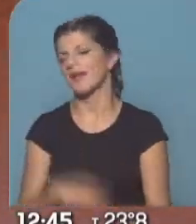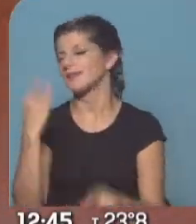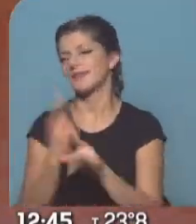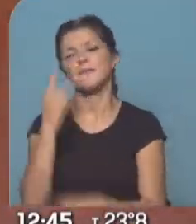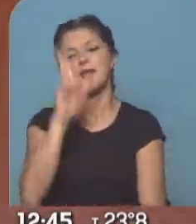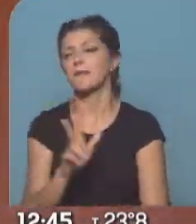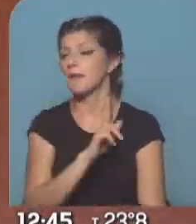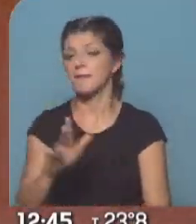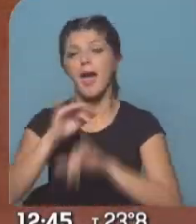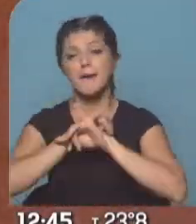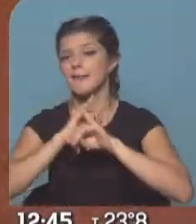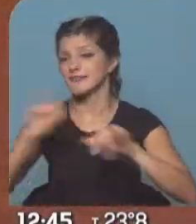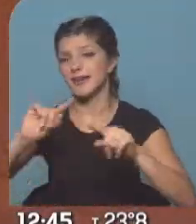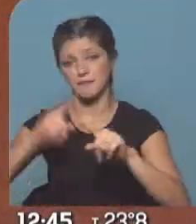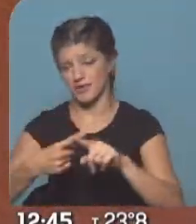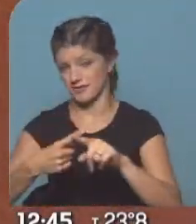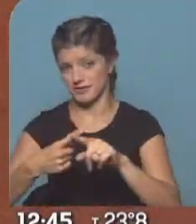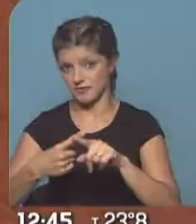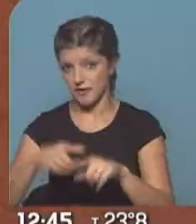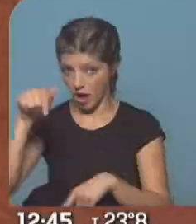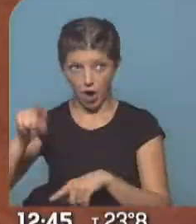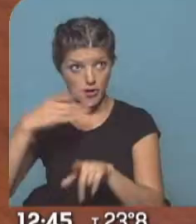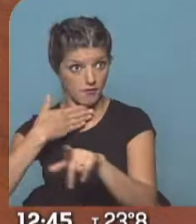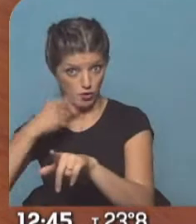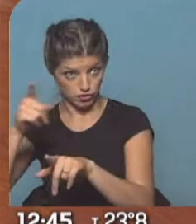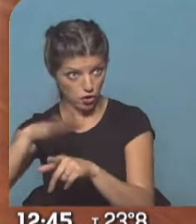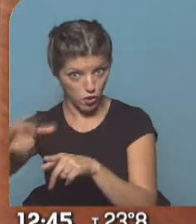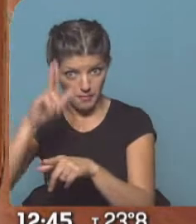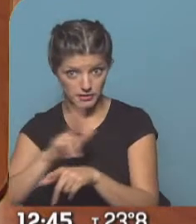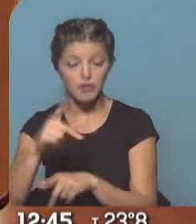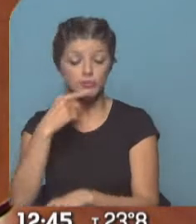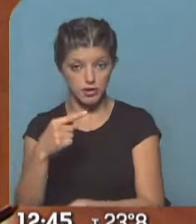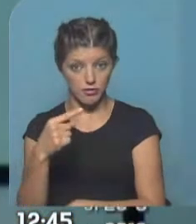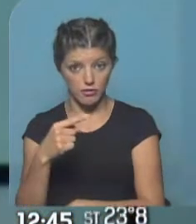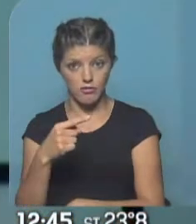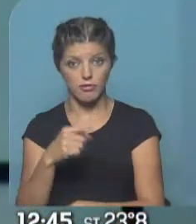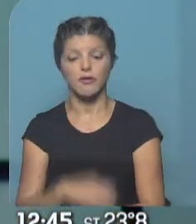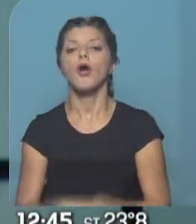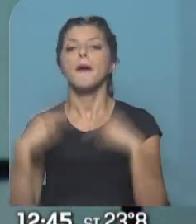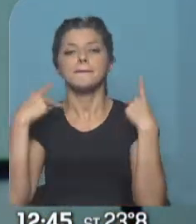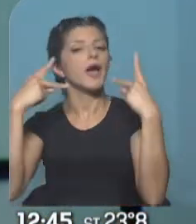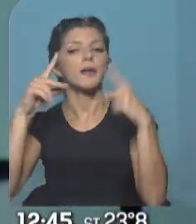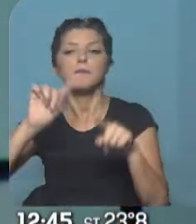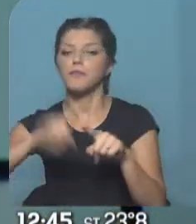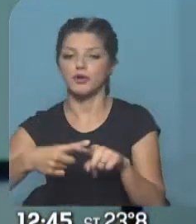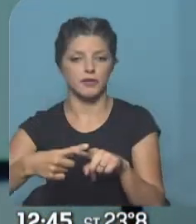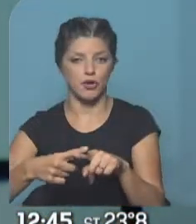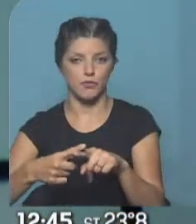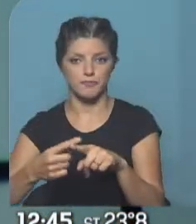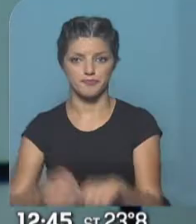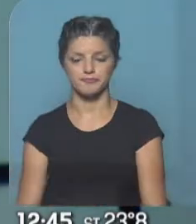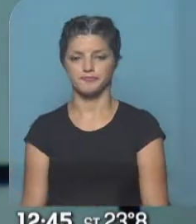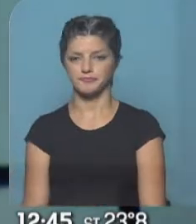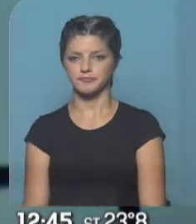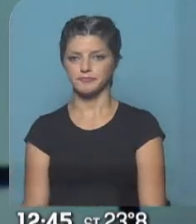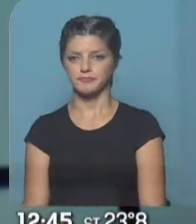político. Más, esta vez el propio vocero del Vaticano dijo, será un viaje político. Me parece que los